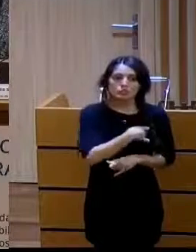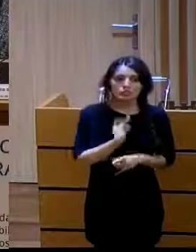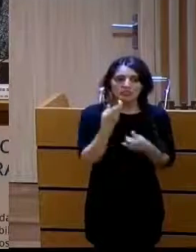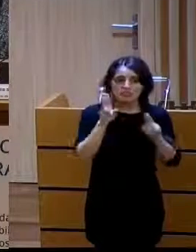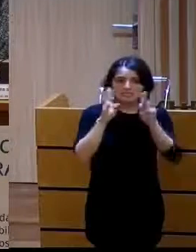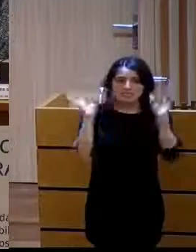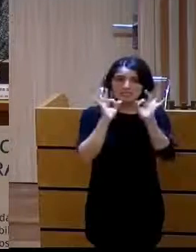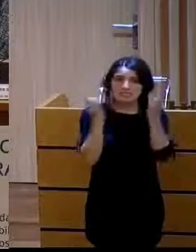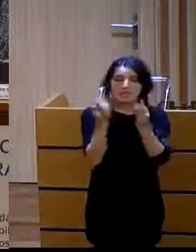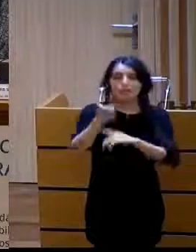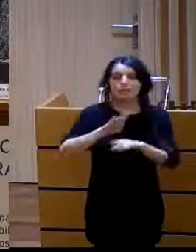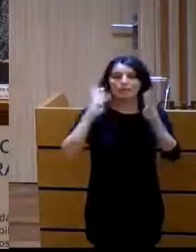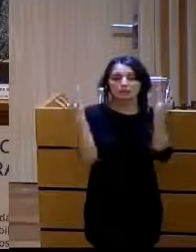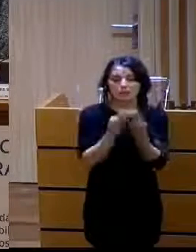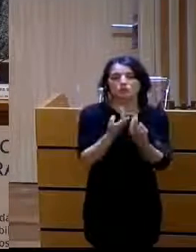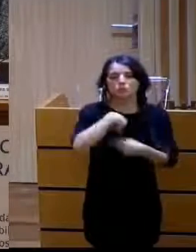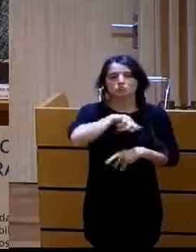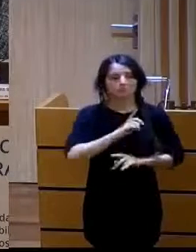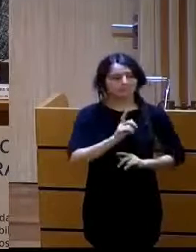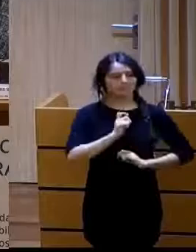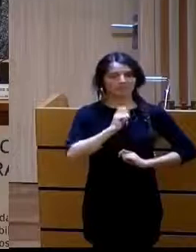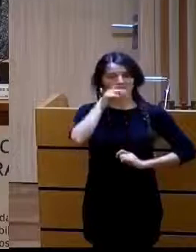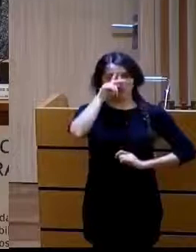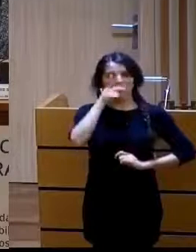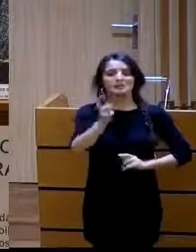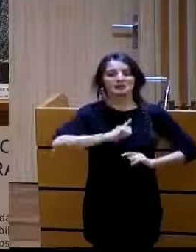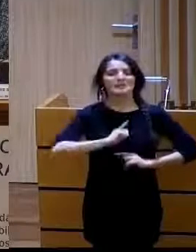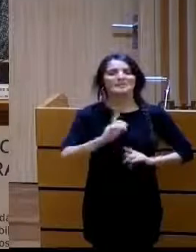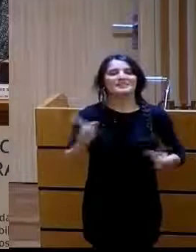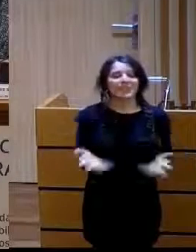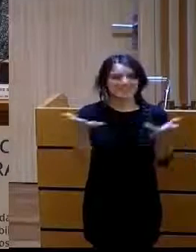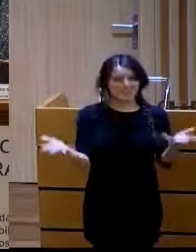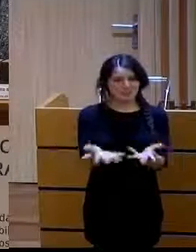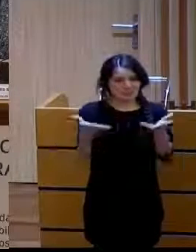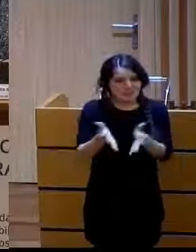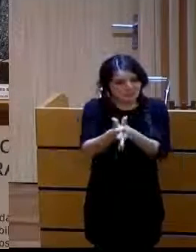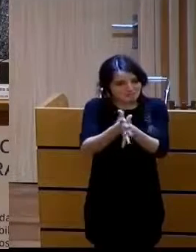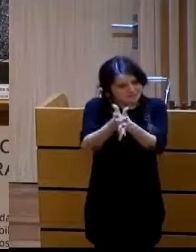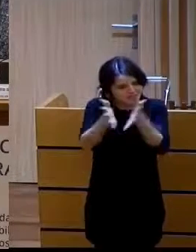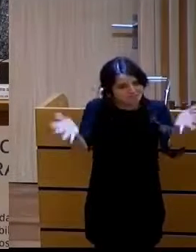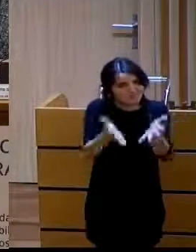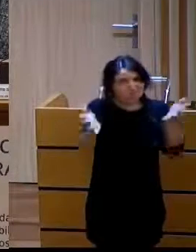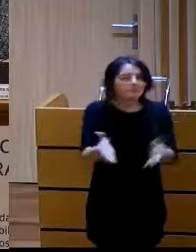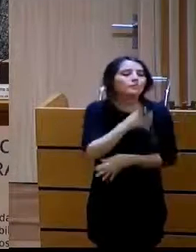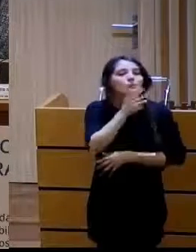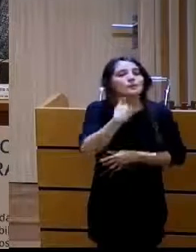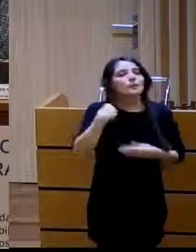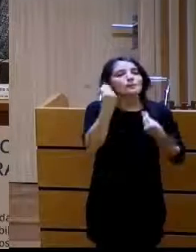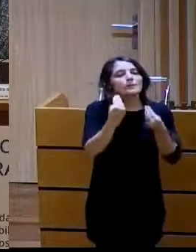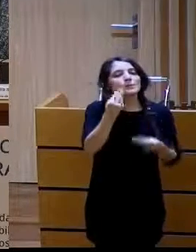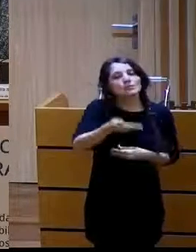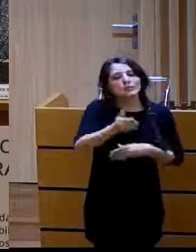ha preocupado, nos ha estimulado y desde luego creo que será un acicate para en el futuro poder